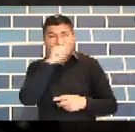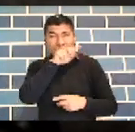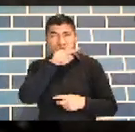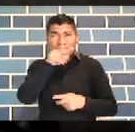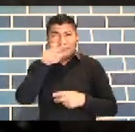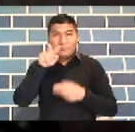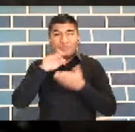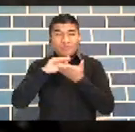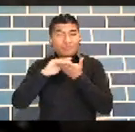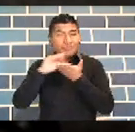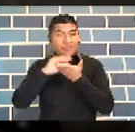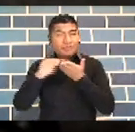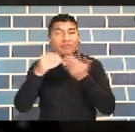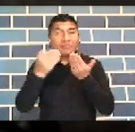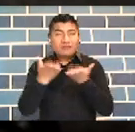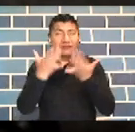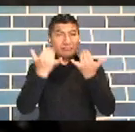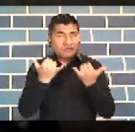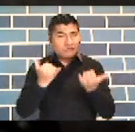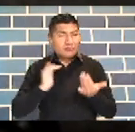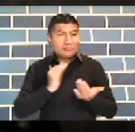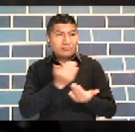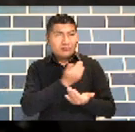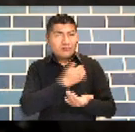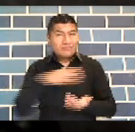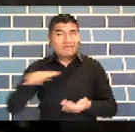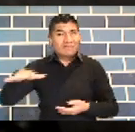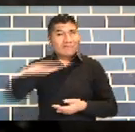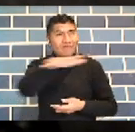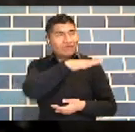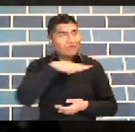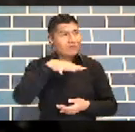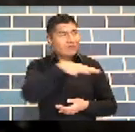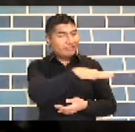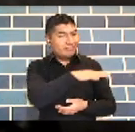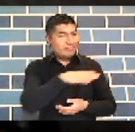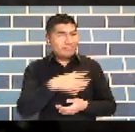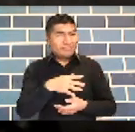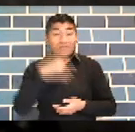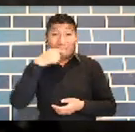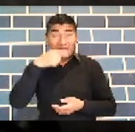a lo que acontece a nuestro alrededor. Nos dice: